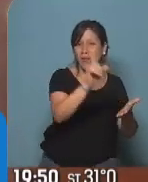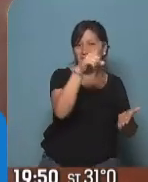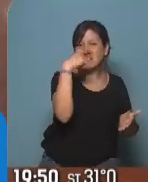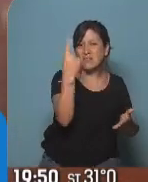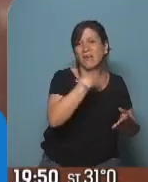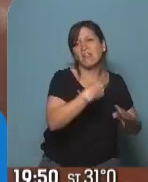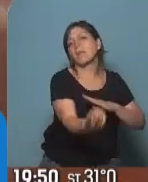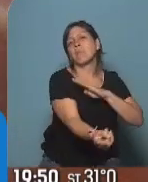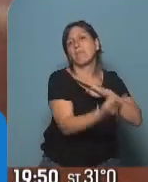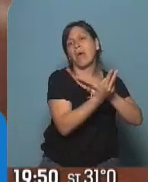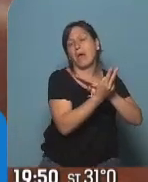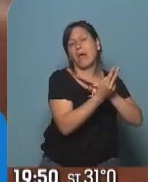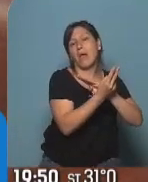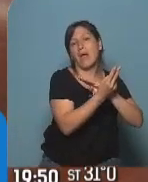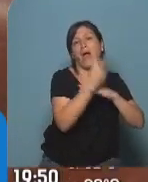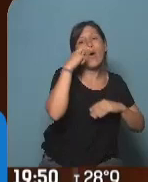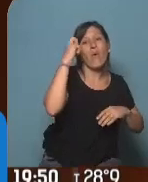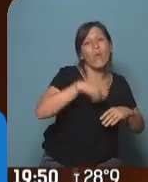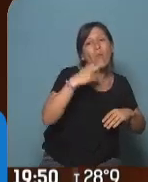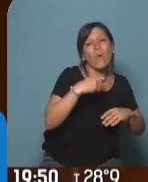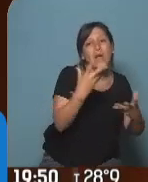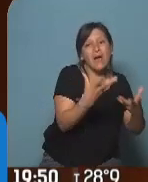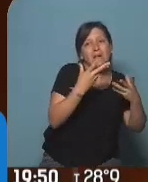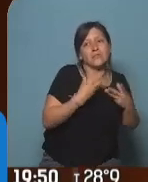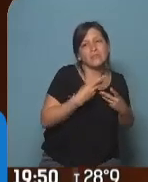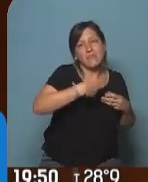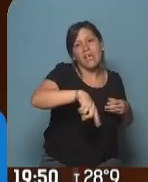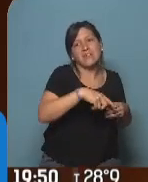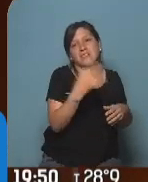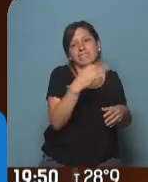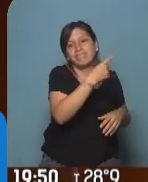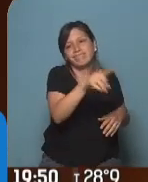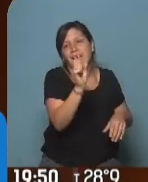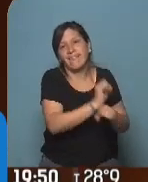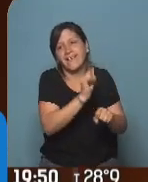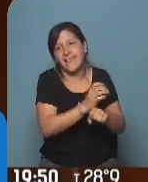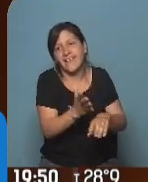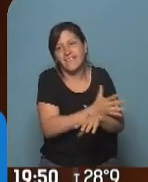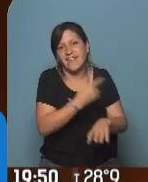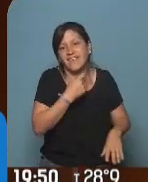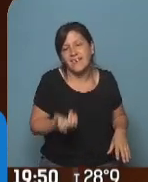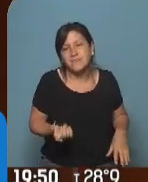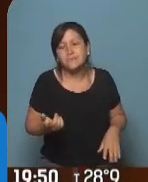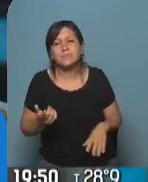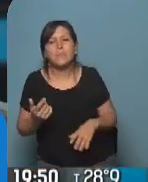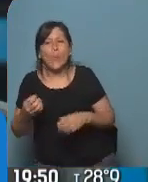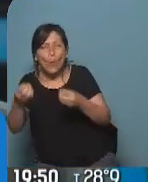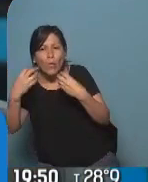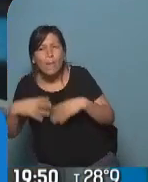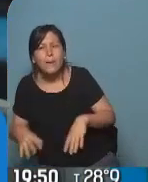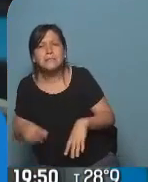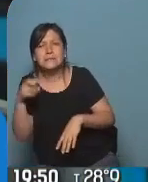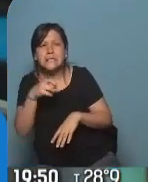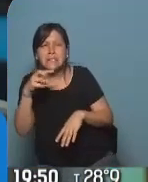en una doctrina de pichetto que le asegura fuero que si no tendría que estar detenido cuando surge la posibilidad de que todo esto sea